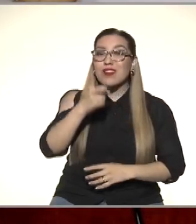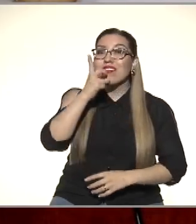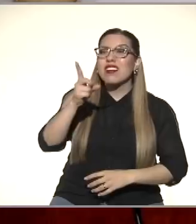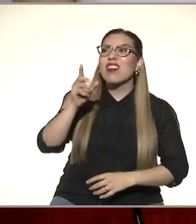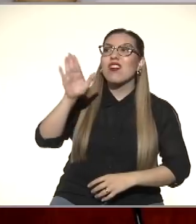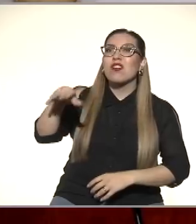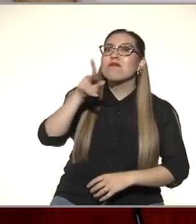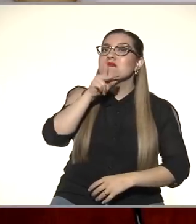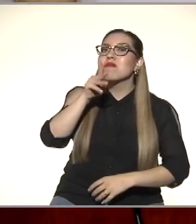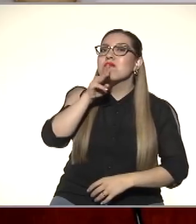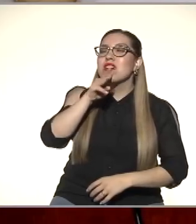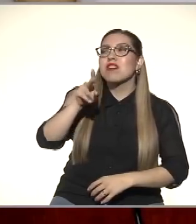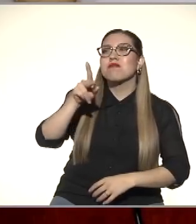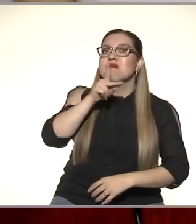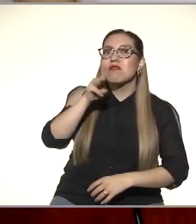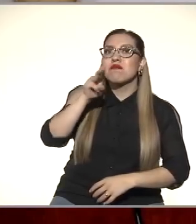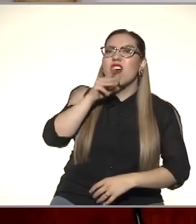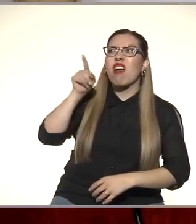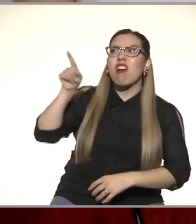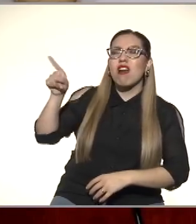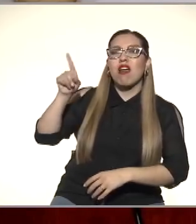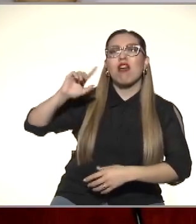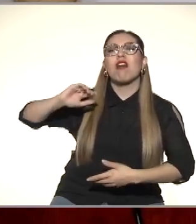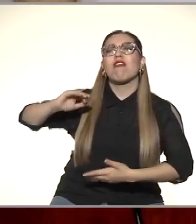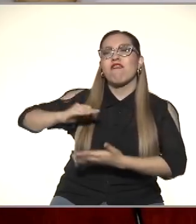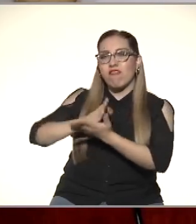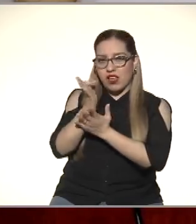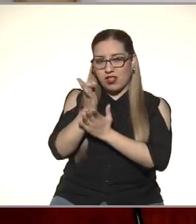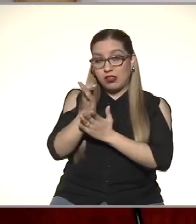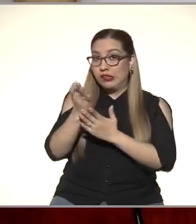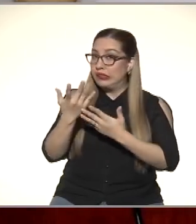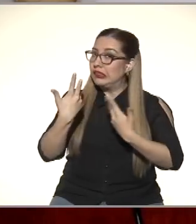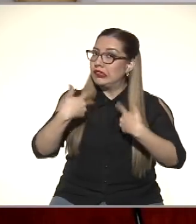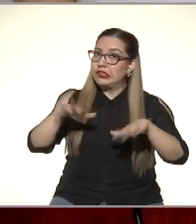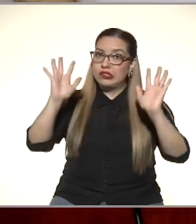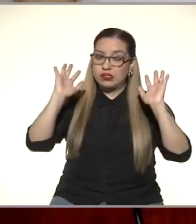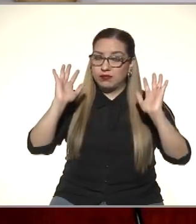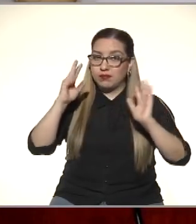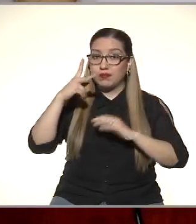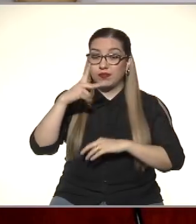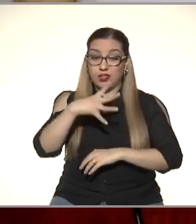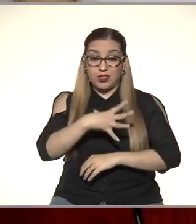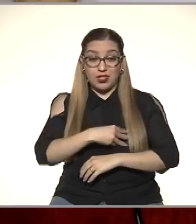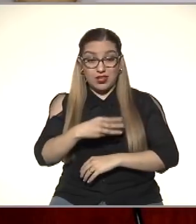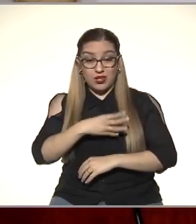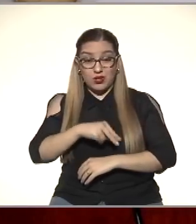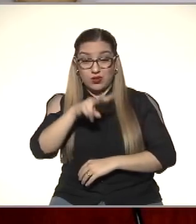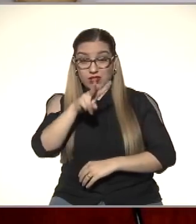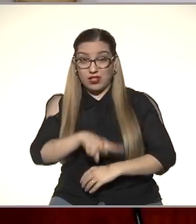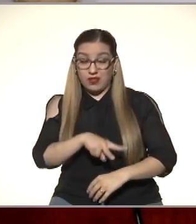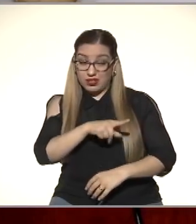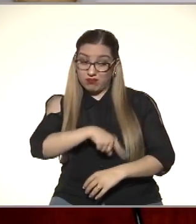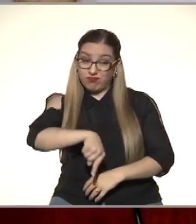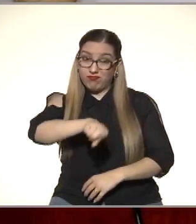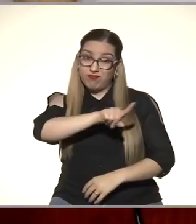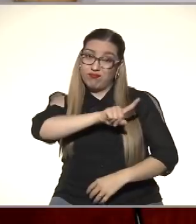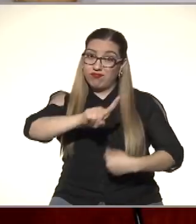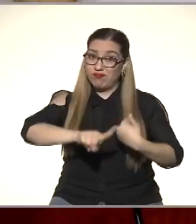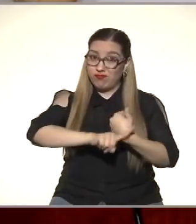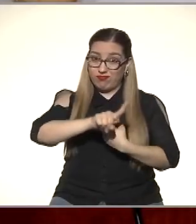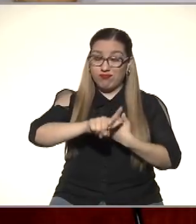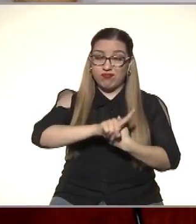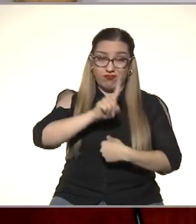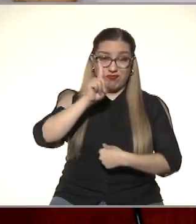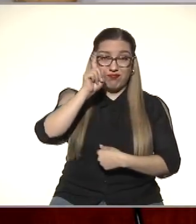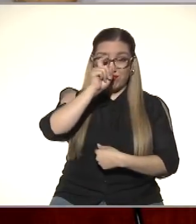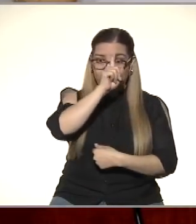su pareja les fue infiel. En fin, la verdad es que los hijos parece ser que quedan en medio de una circunstancia muy complicada y